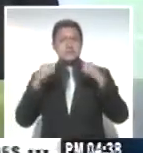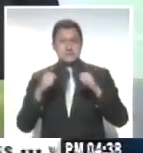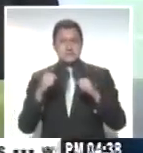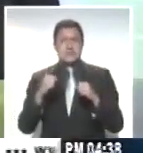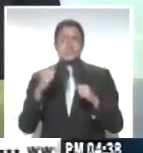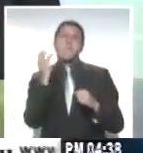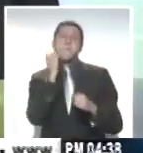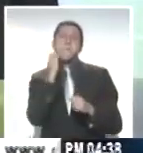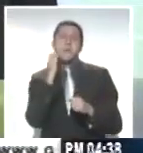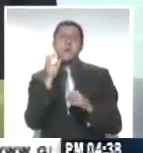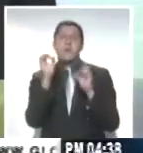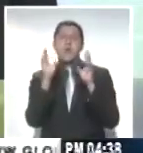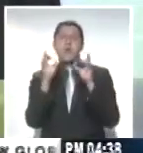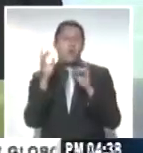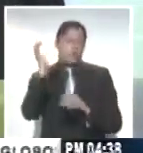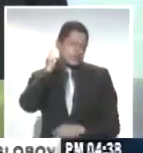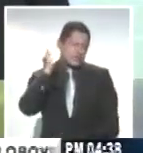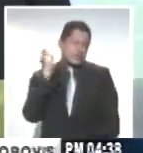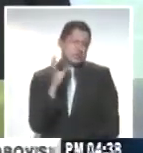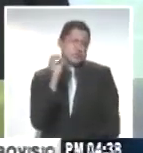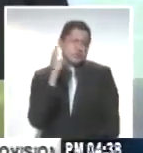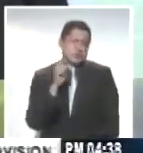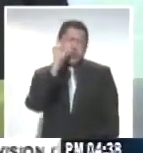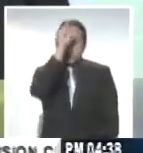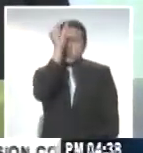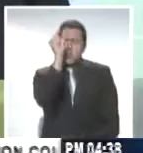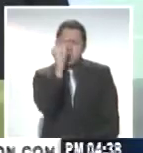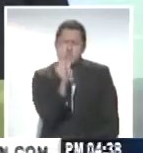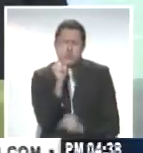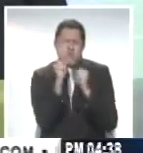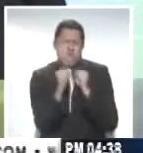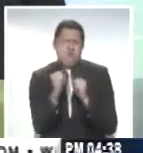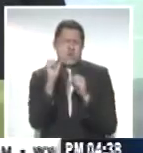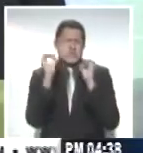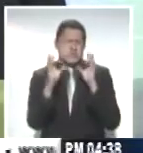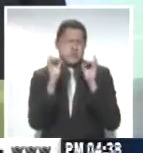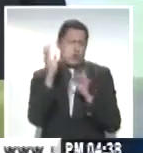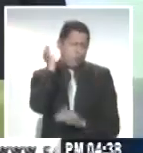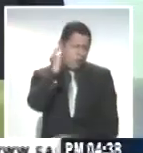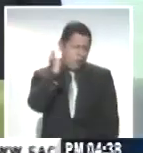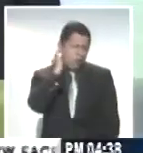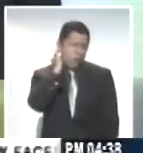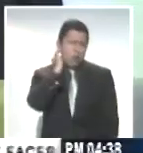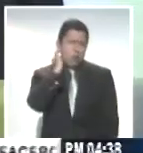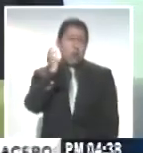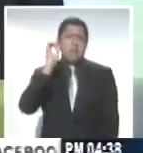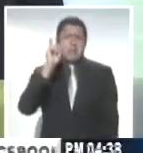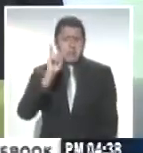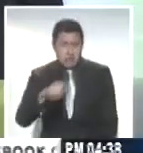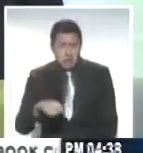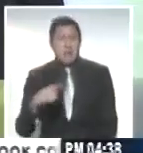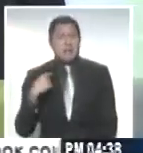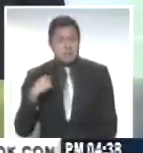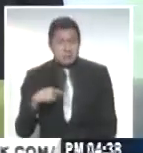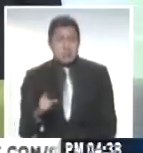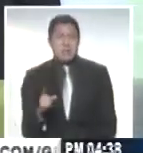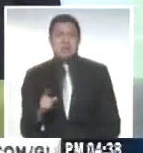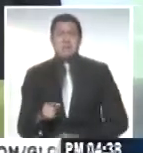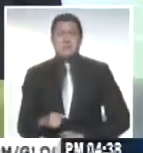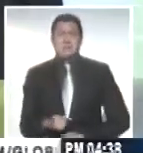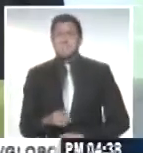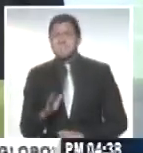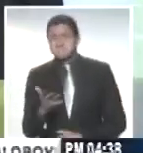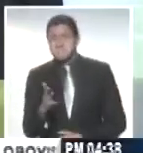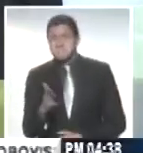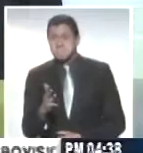nosotros tenemos esa cervialgia o esas compresiones a nivel de la columna cervical, e inclusive cuando nosotros también tenemos en un